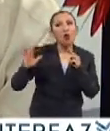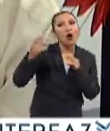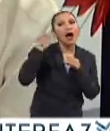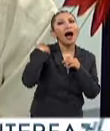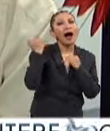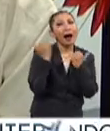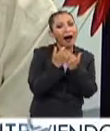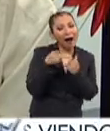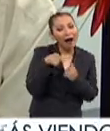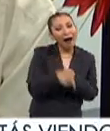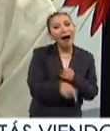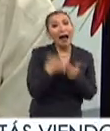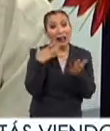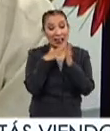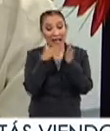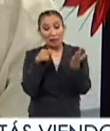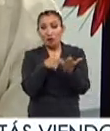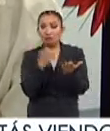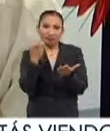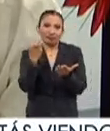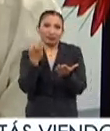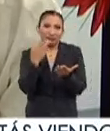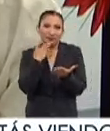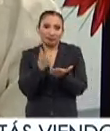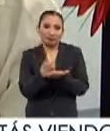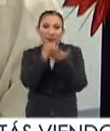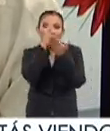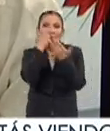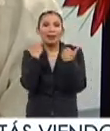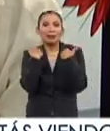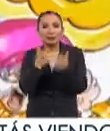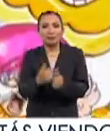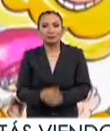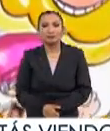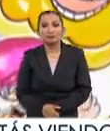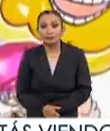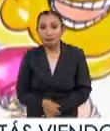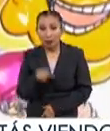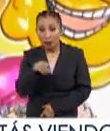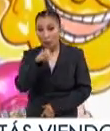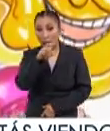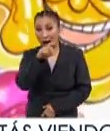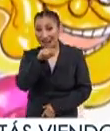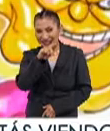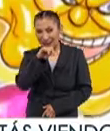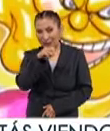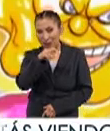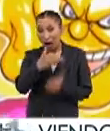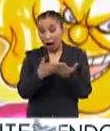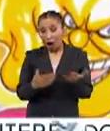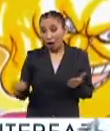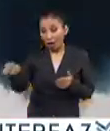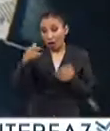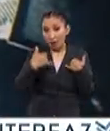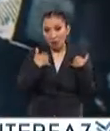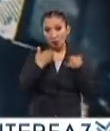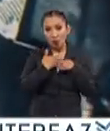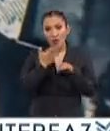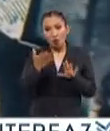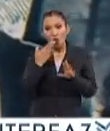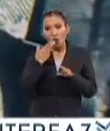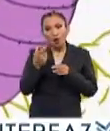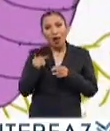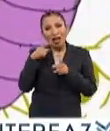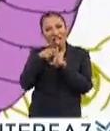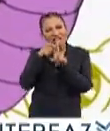realidad los libros son para eso, para que entendamos. De acuerdo con Morales Damián, hoy en día los jóvenes son muy afectos a